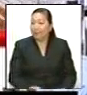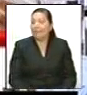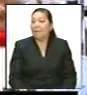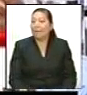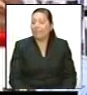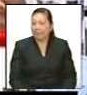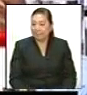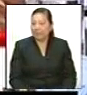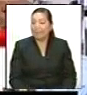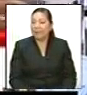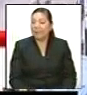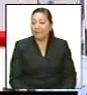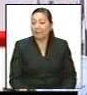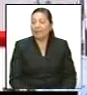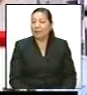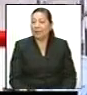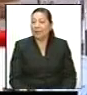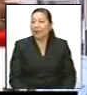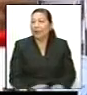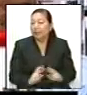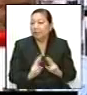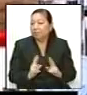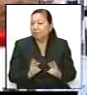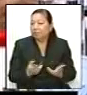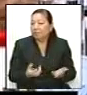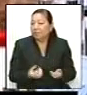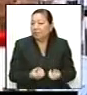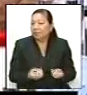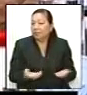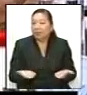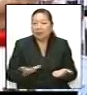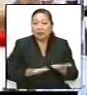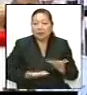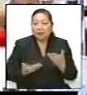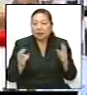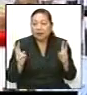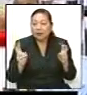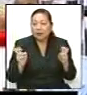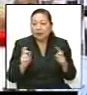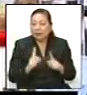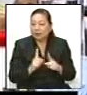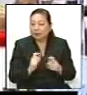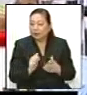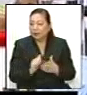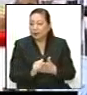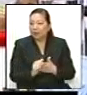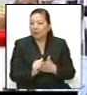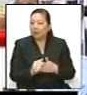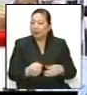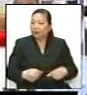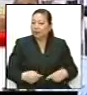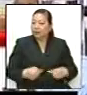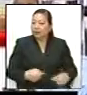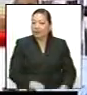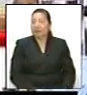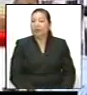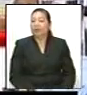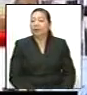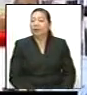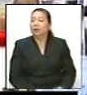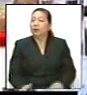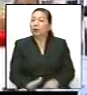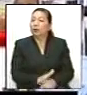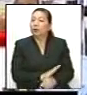es en relación ya no tanto a este tema de las consultorías, porque a mi criterio ha quedado